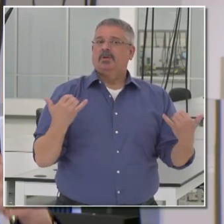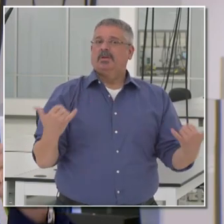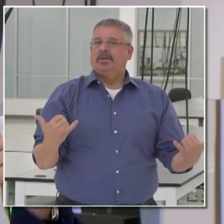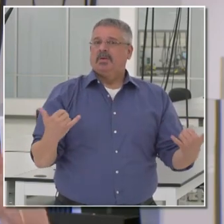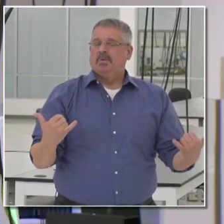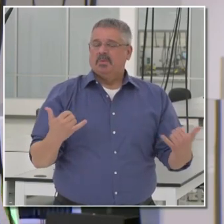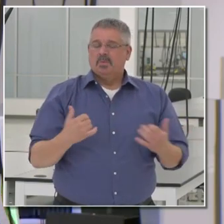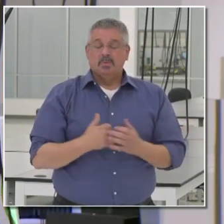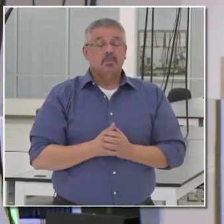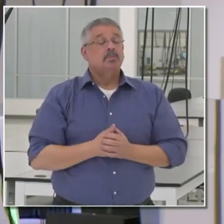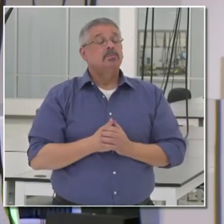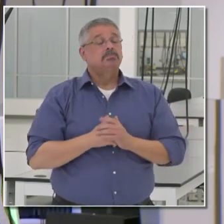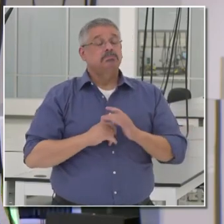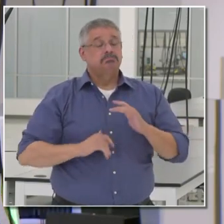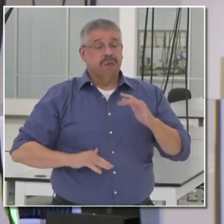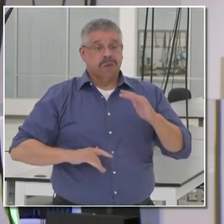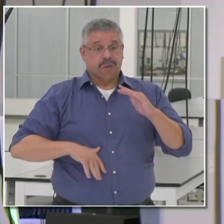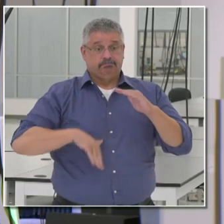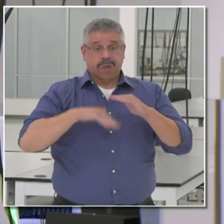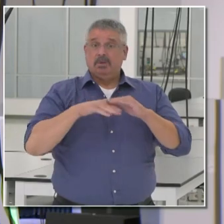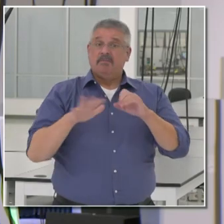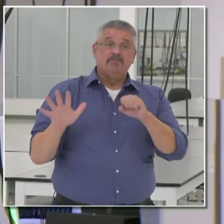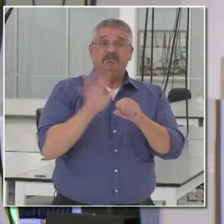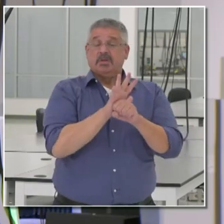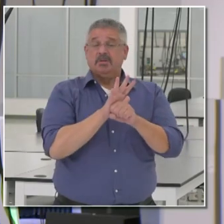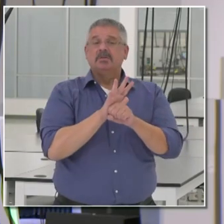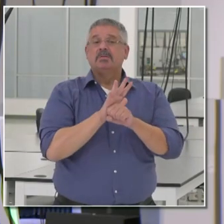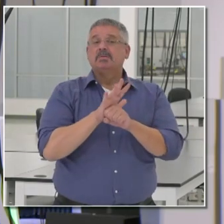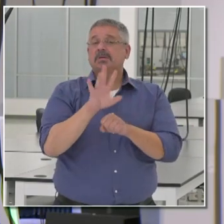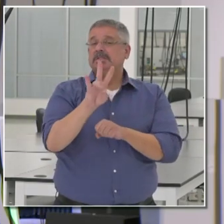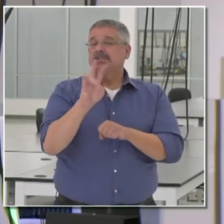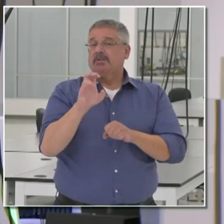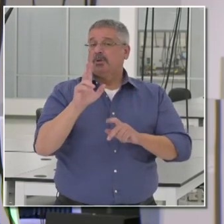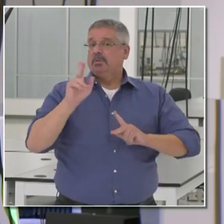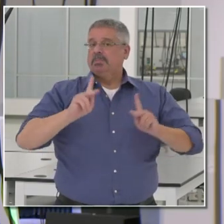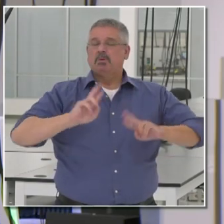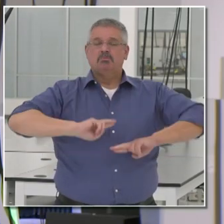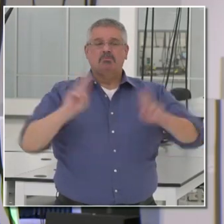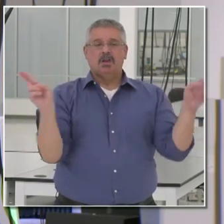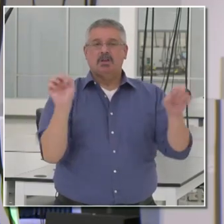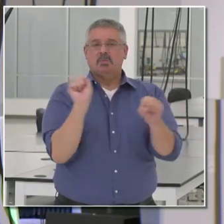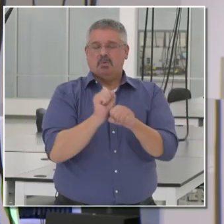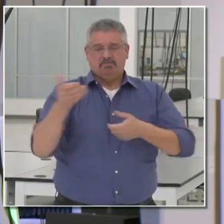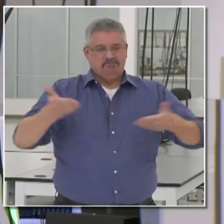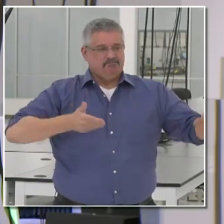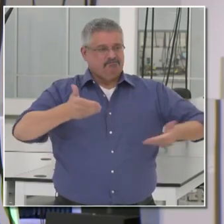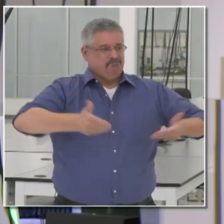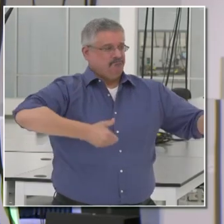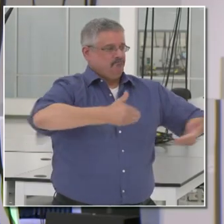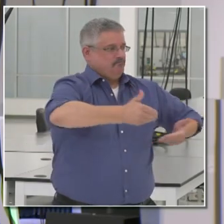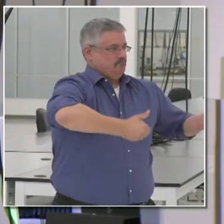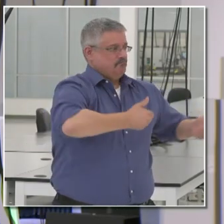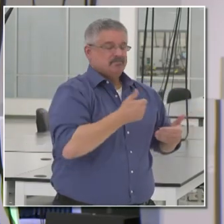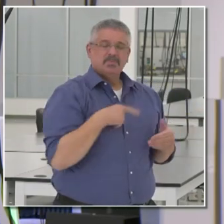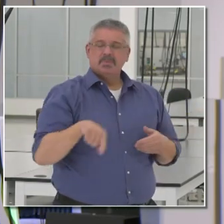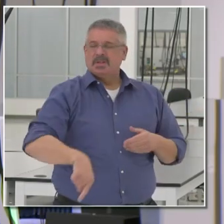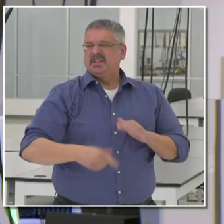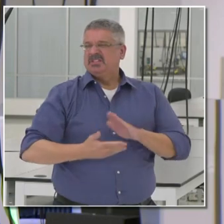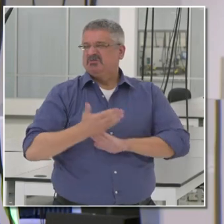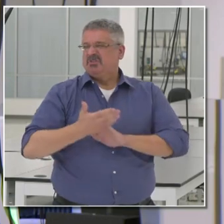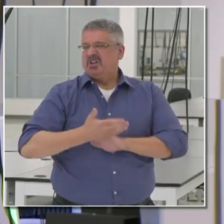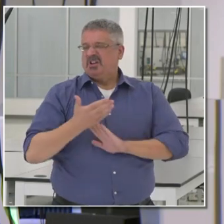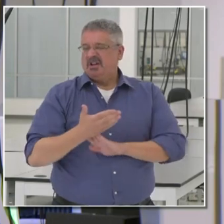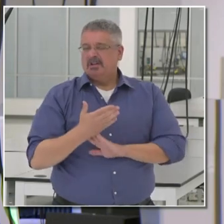este laboratorio cuando lleguemos a la capacidad máxima estaremos estaremos en 700 personas contratadas para